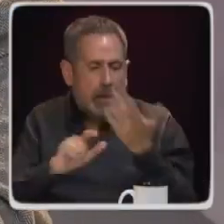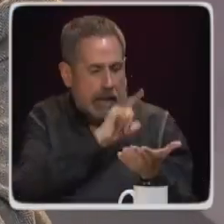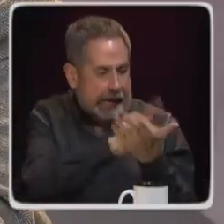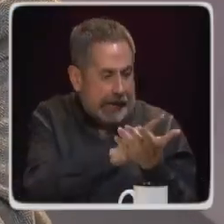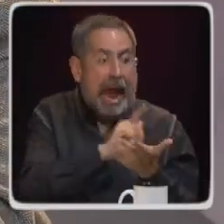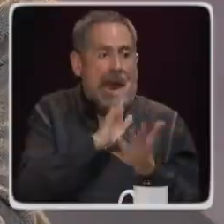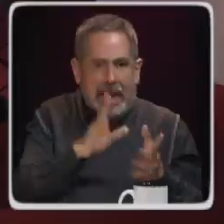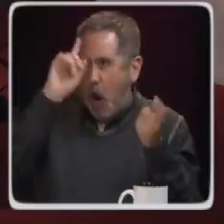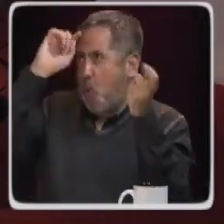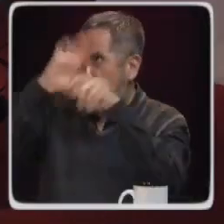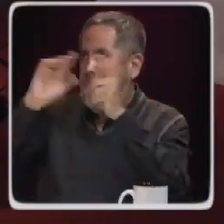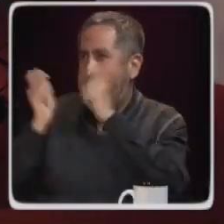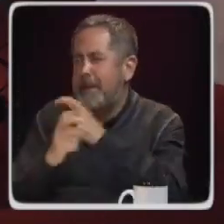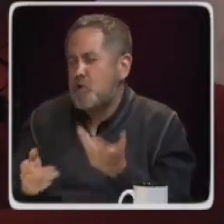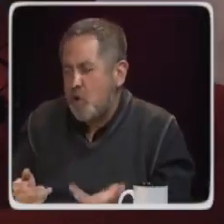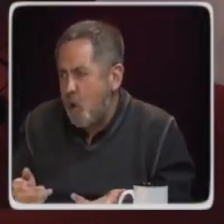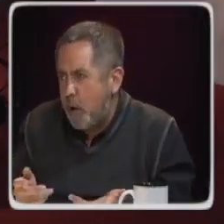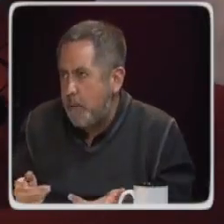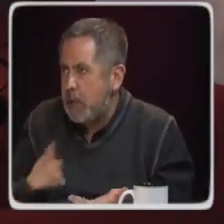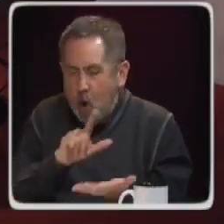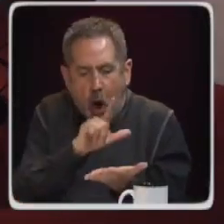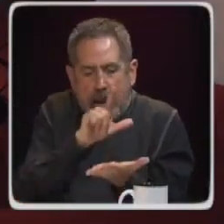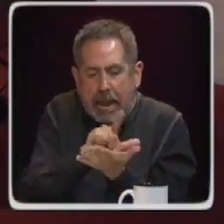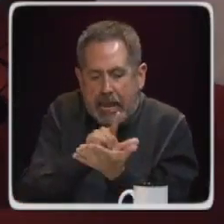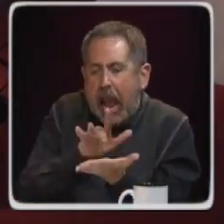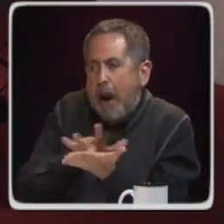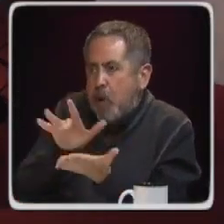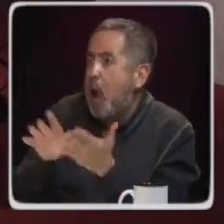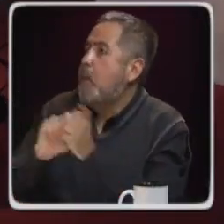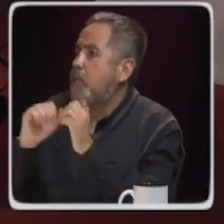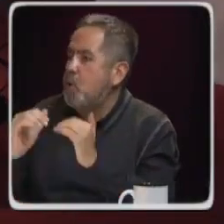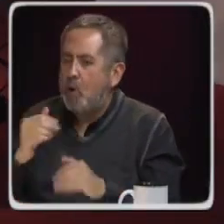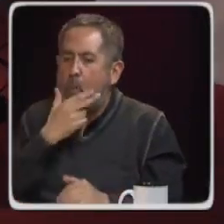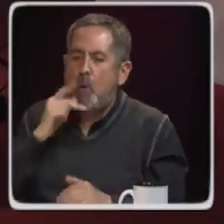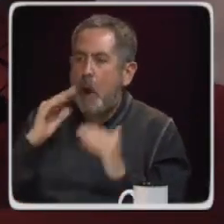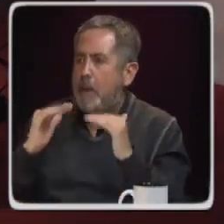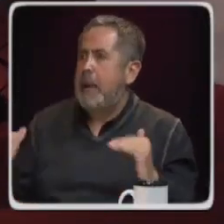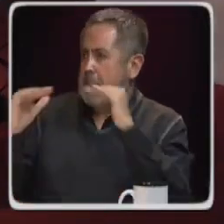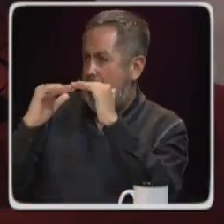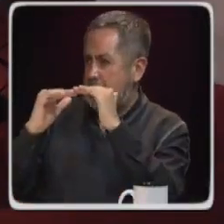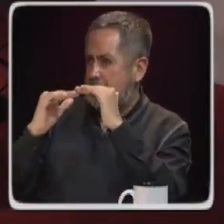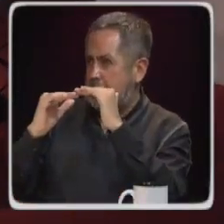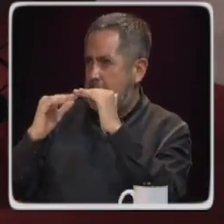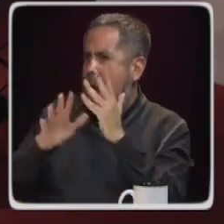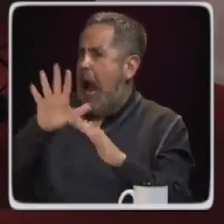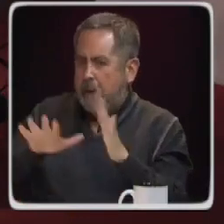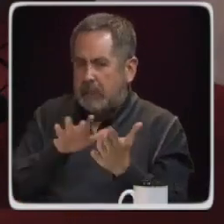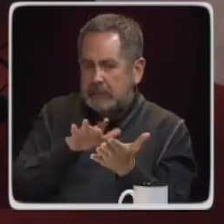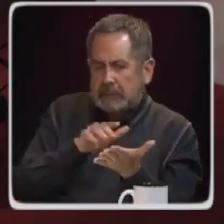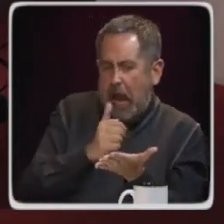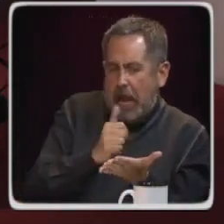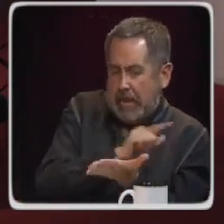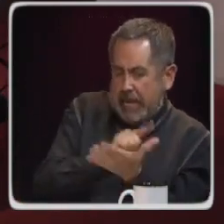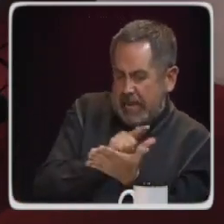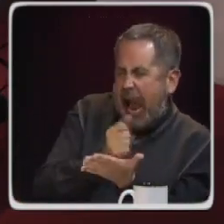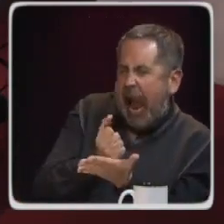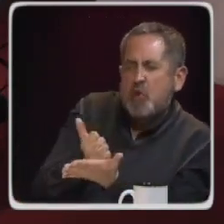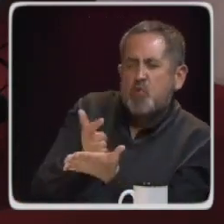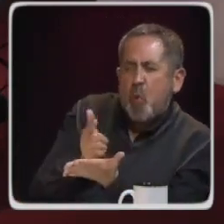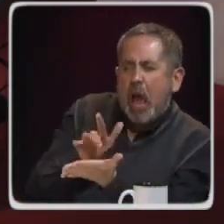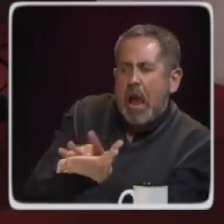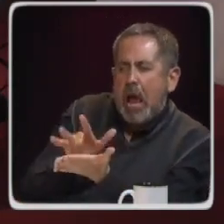representación directamente en los espacios legislativos. Y también nos decía Alejandra que es importante de pronto mirar a los